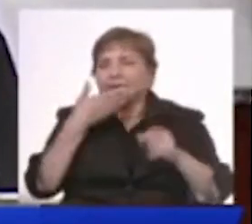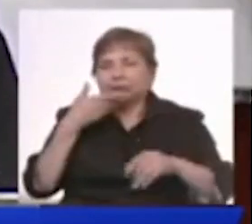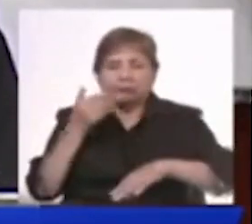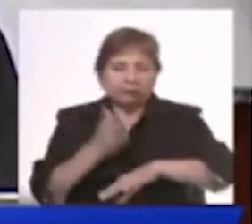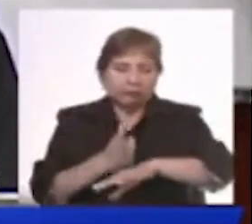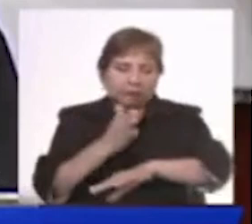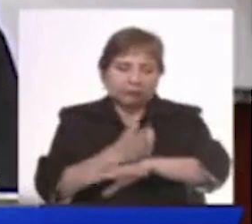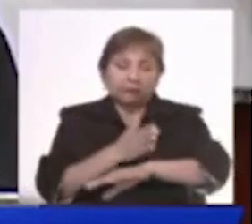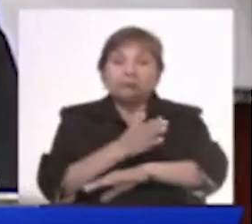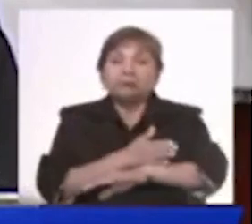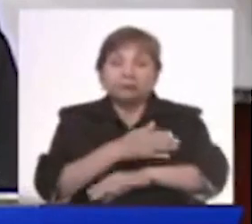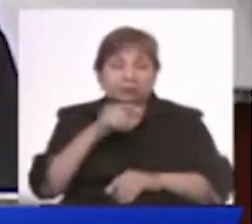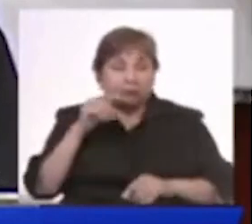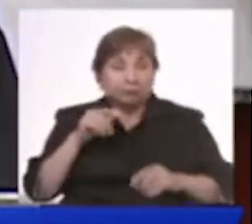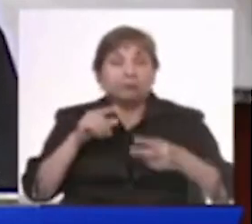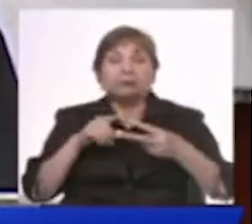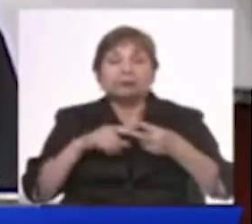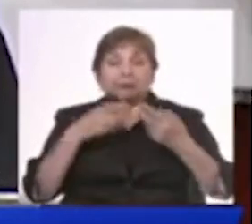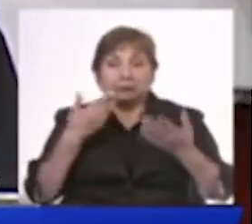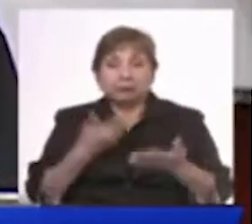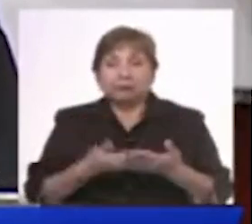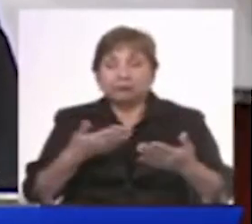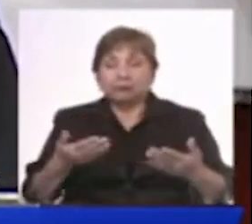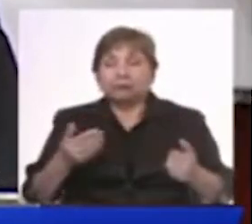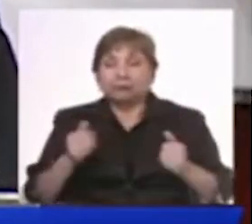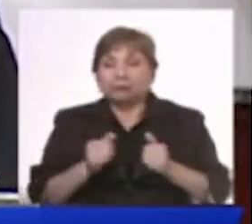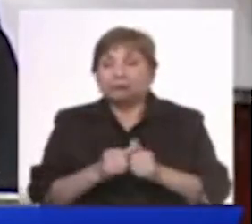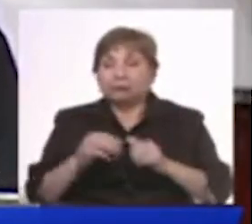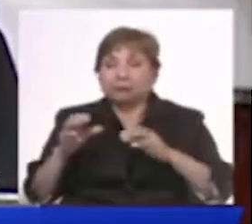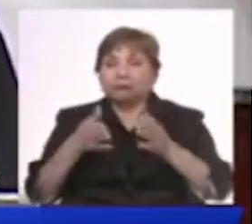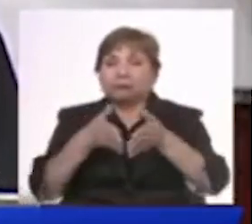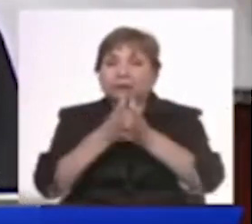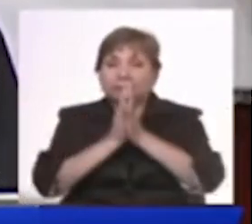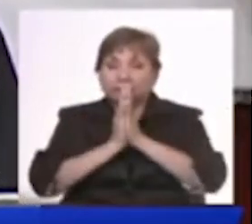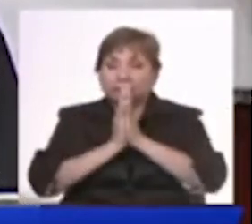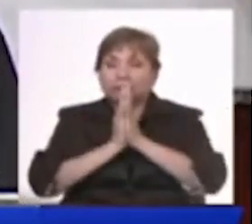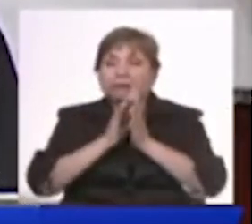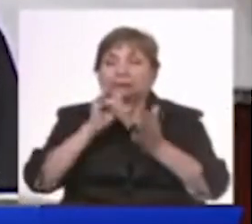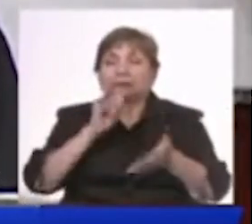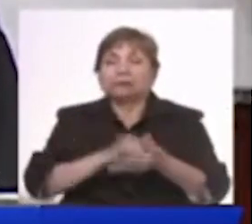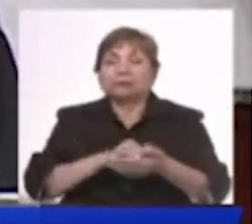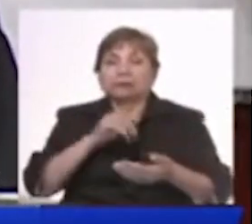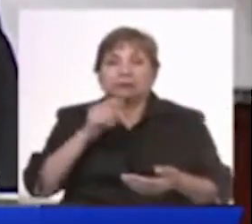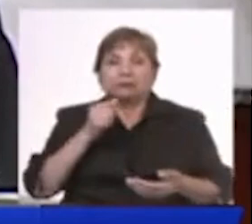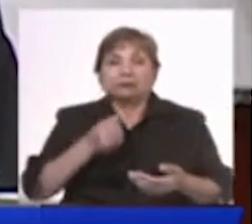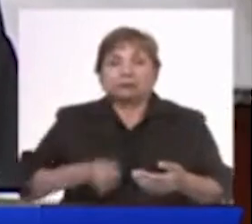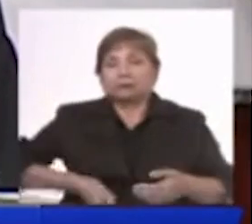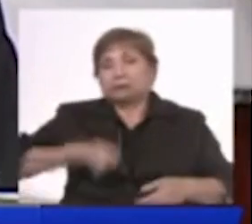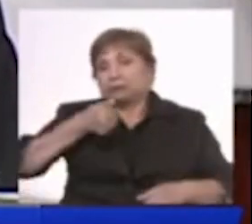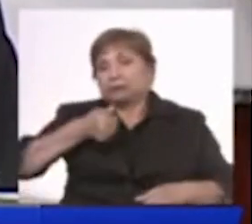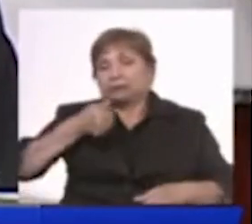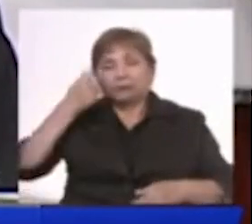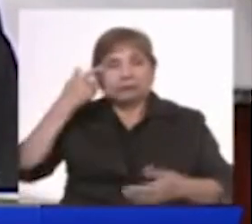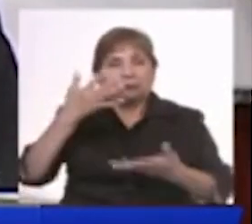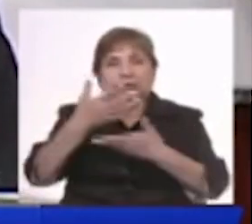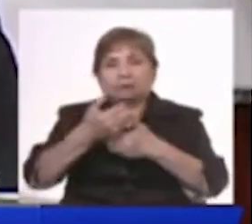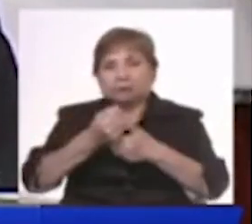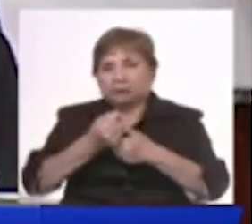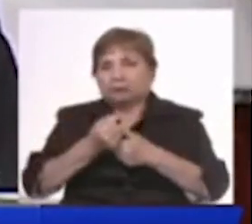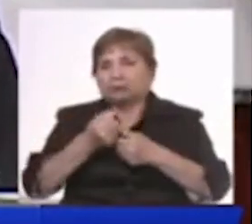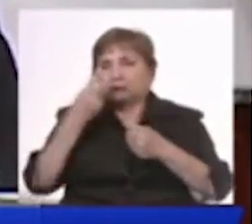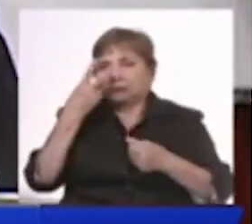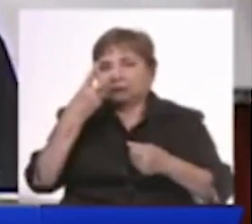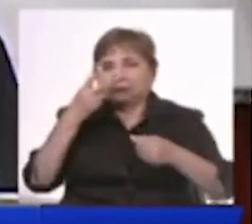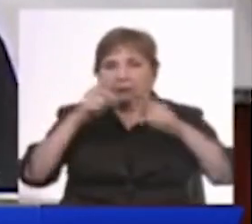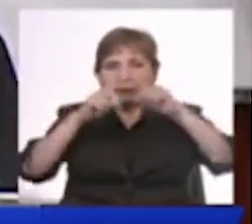mejore. Y es a raíz de eso que se hace el pedido a la superioridad para la adquisición de estas